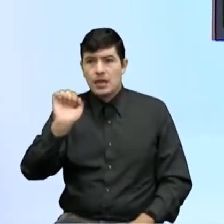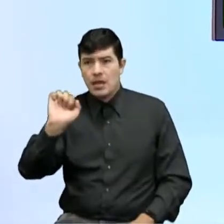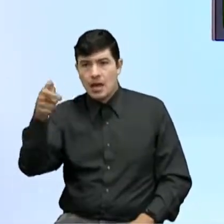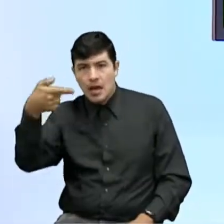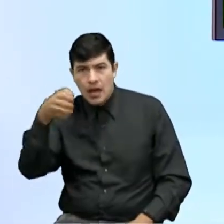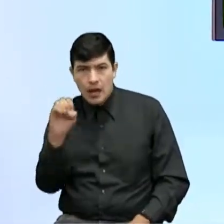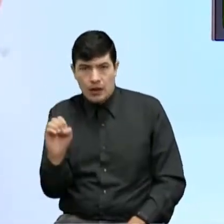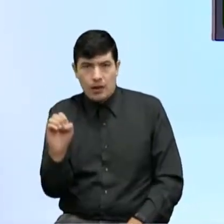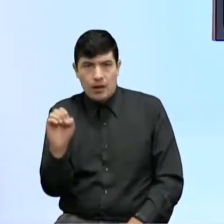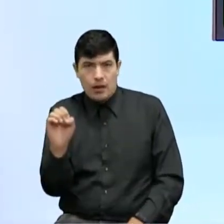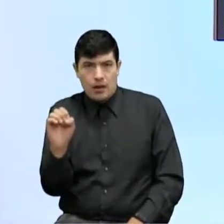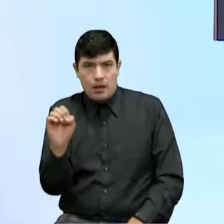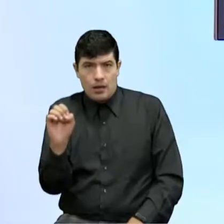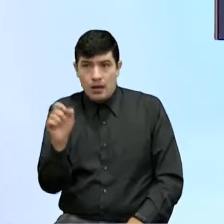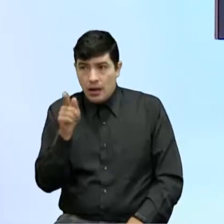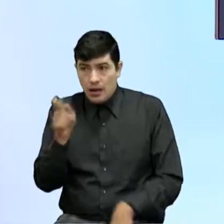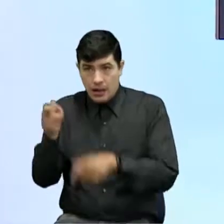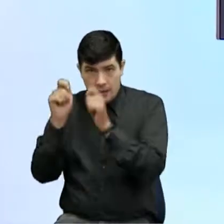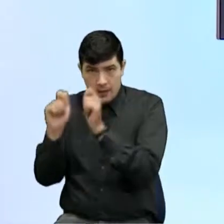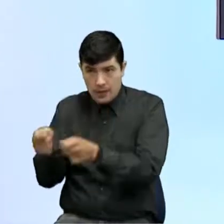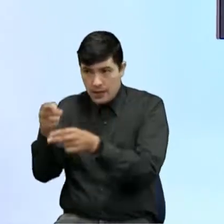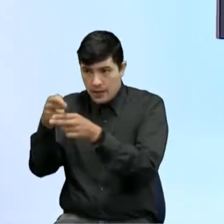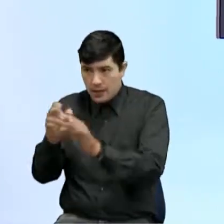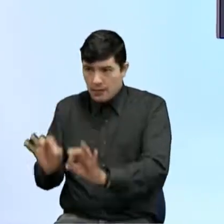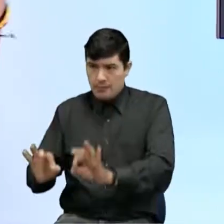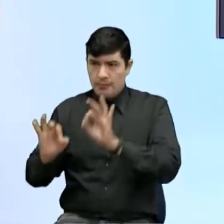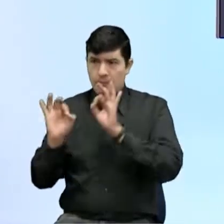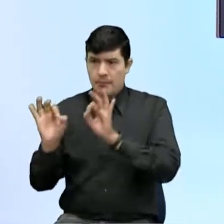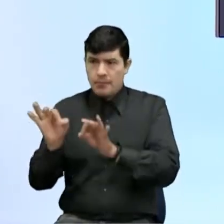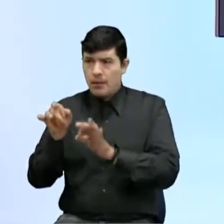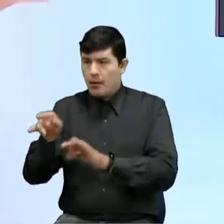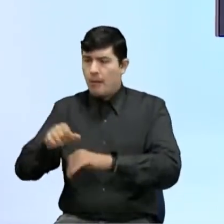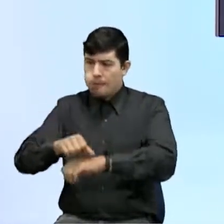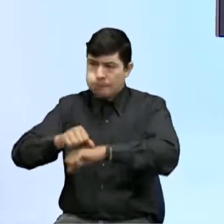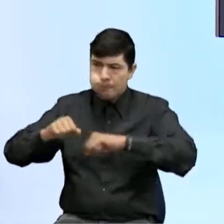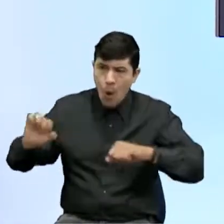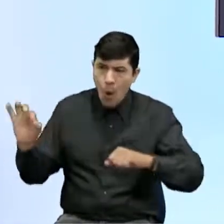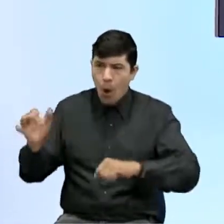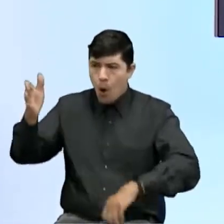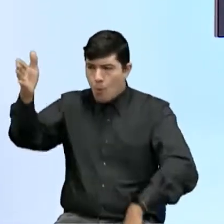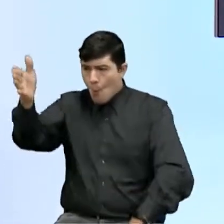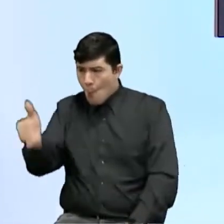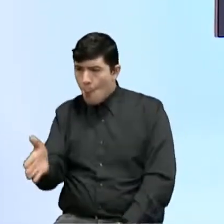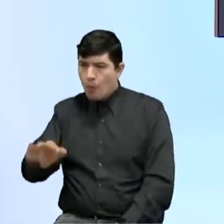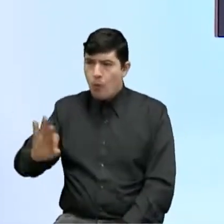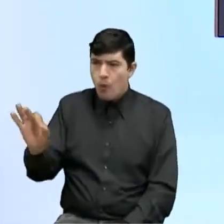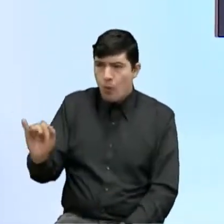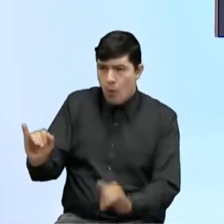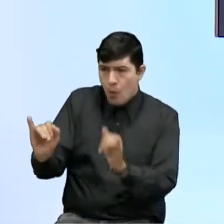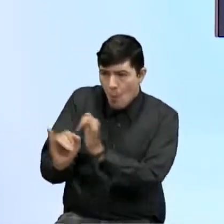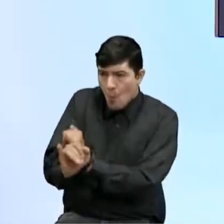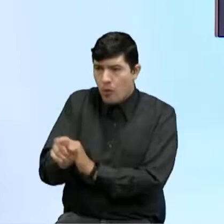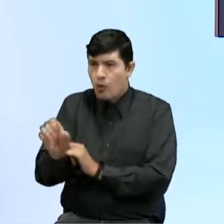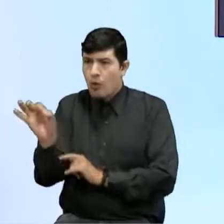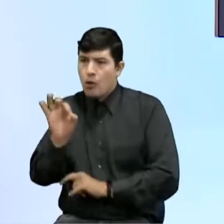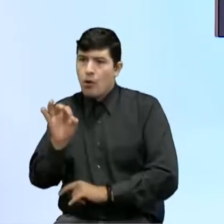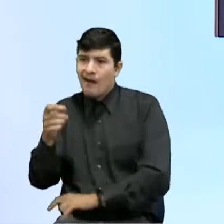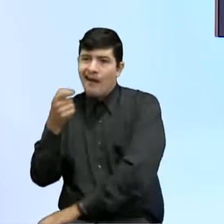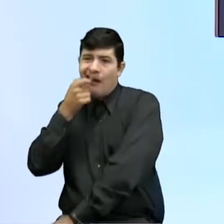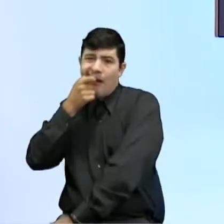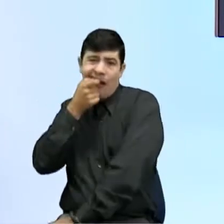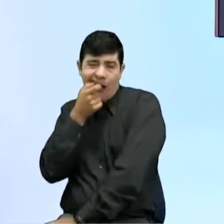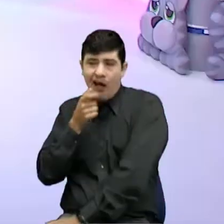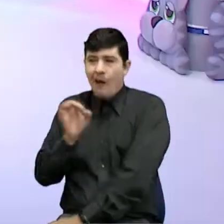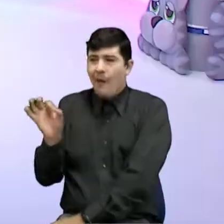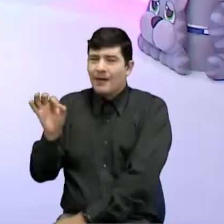llama Santiago, no tiene ni el gordo, ni el enano, ni muela, ni nada de